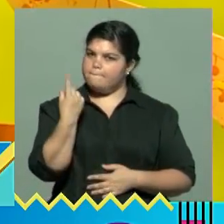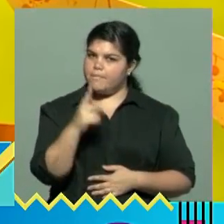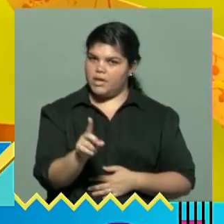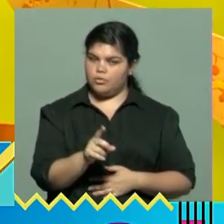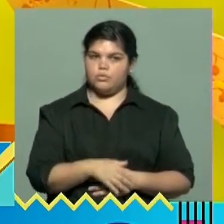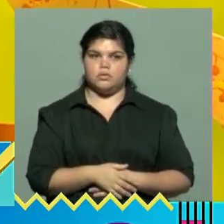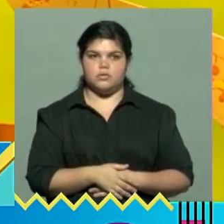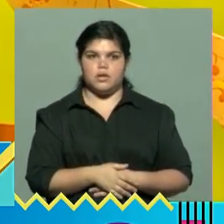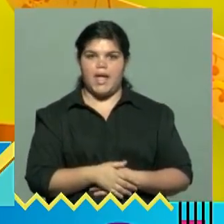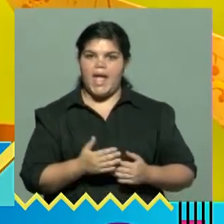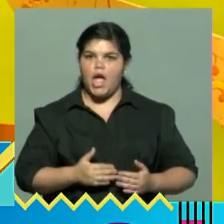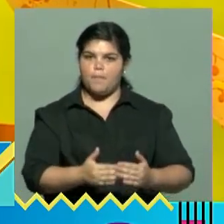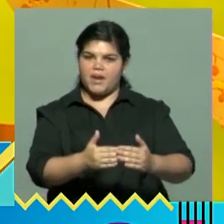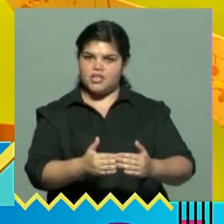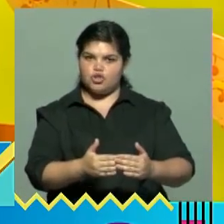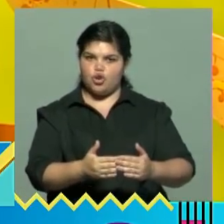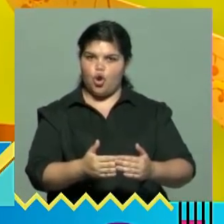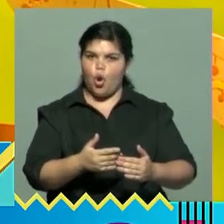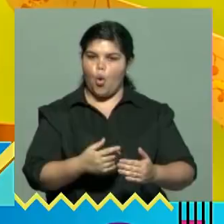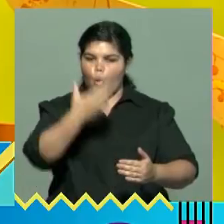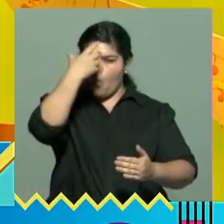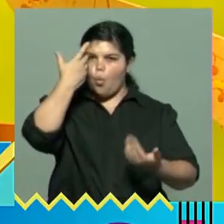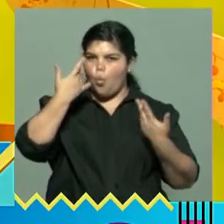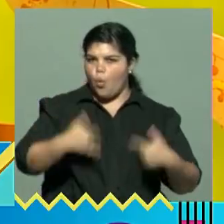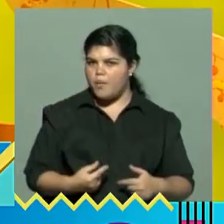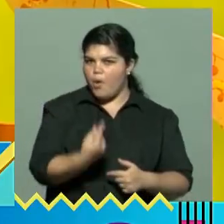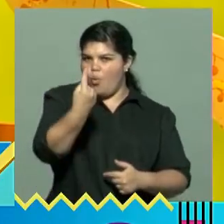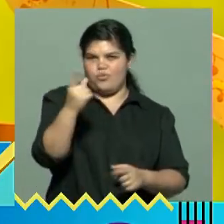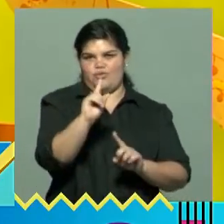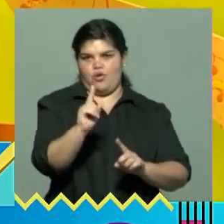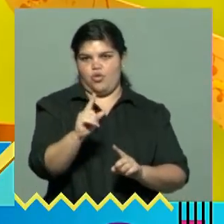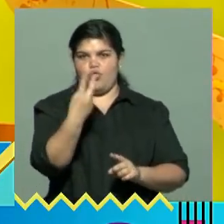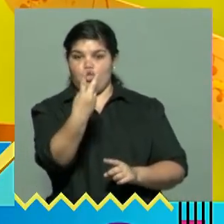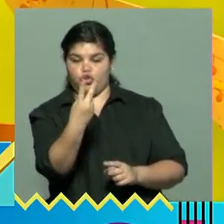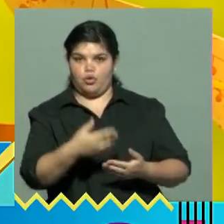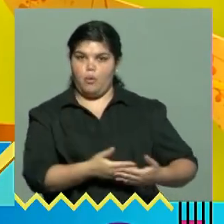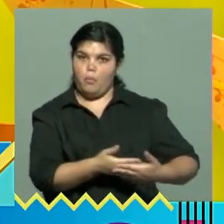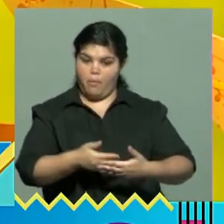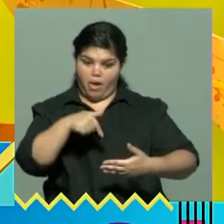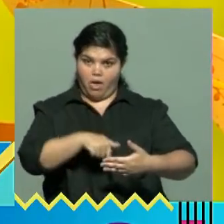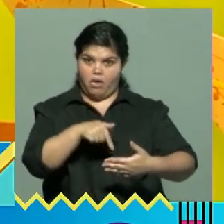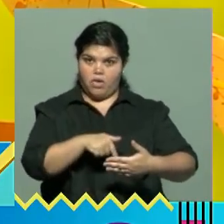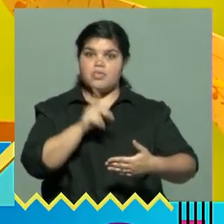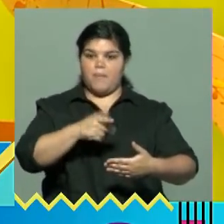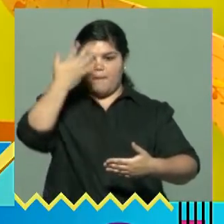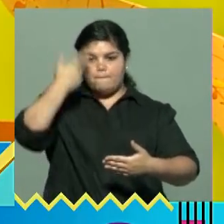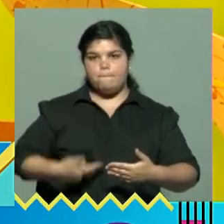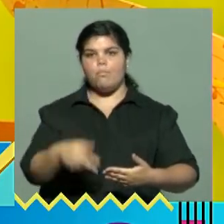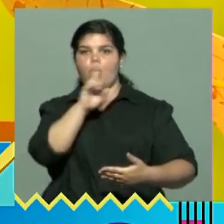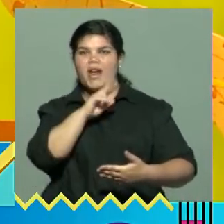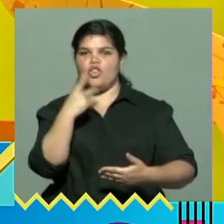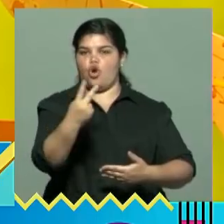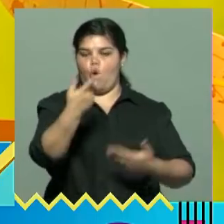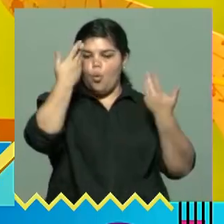hay un embarazo estamos hablando de dos cuerpos distintos, del bebé por nacer y del de la mujer. Y lo que hay